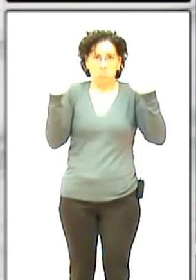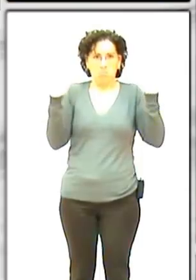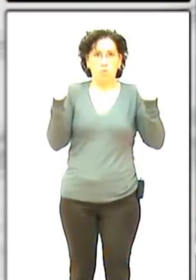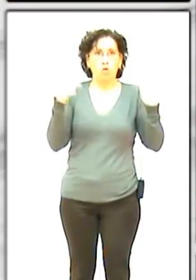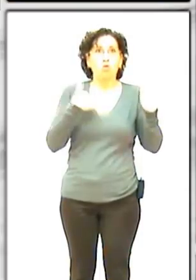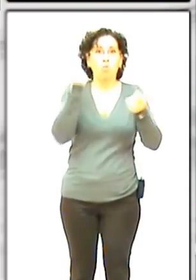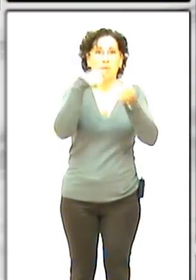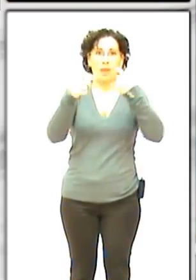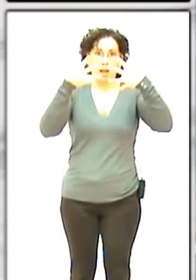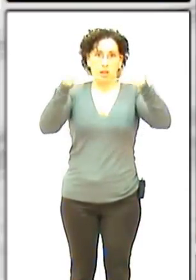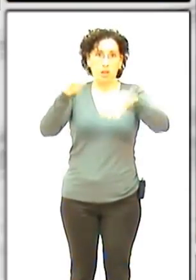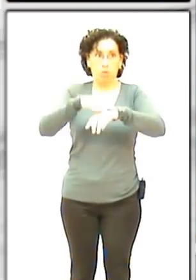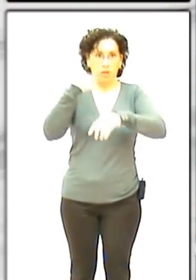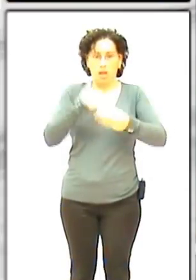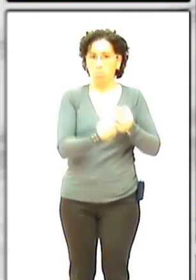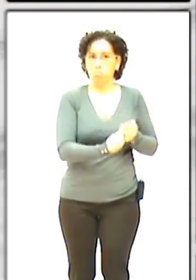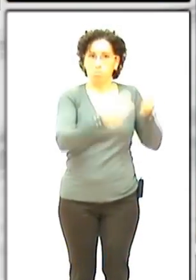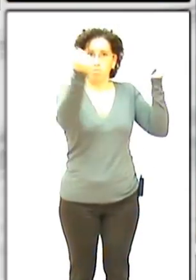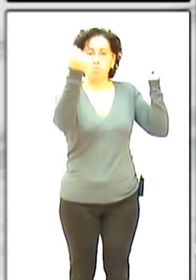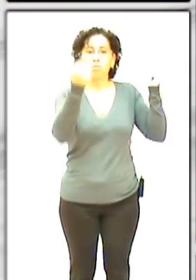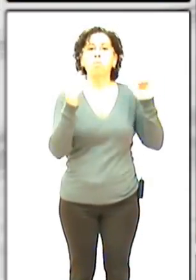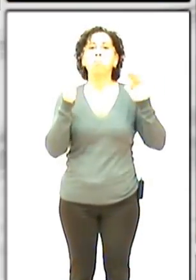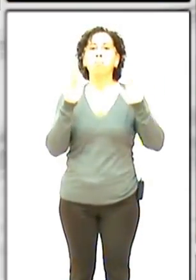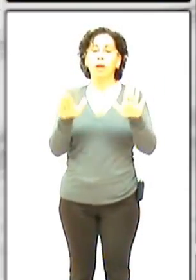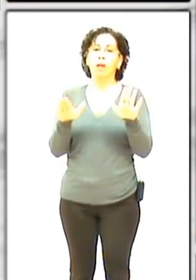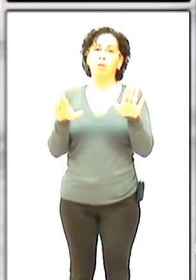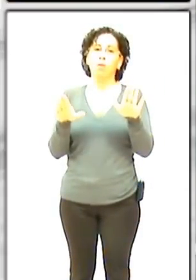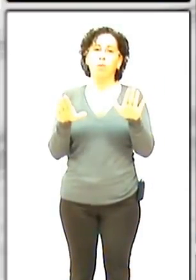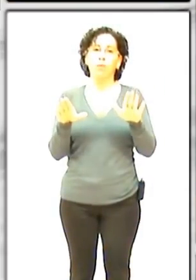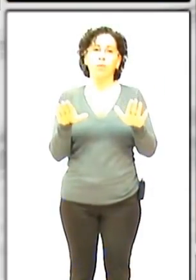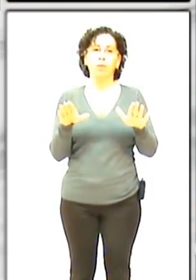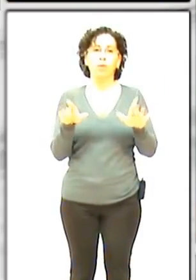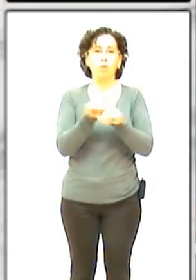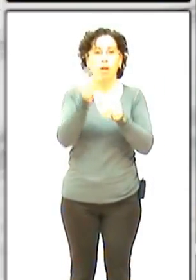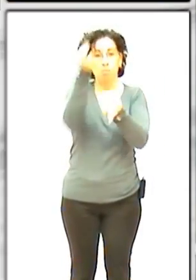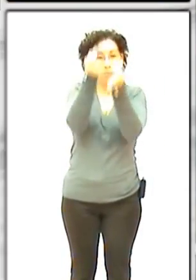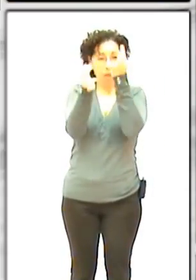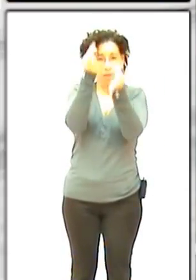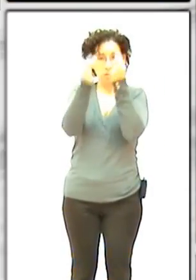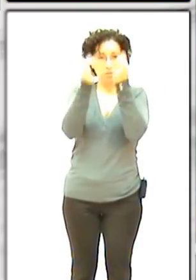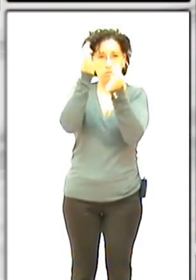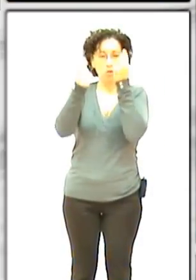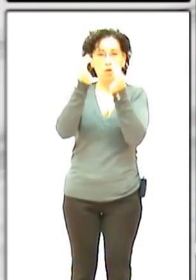no os lo puedo ni vender porque no se vende ya. Pero esto de la precisión,